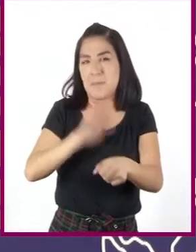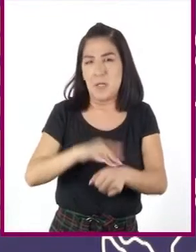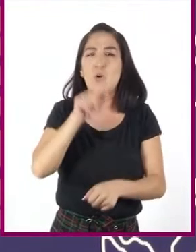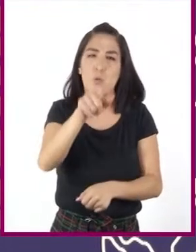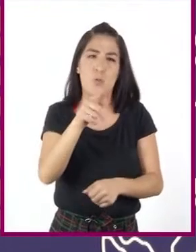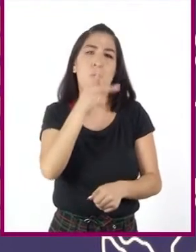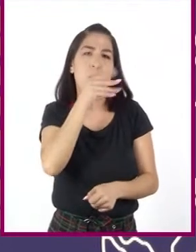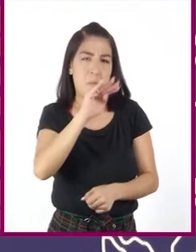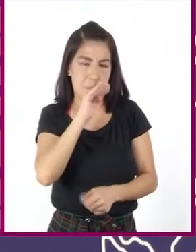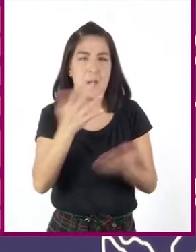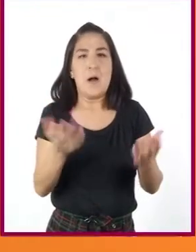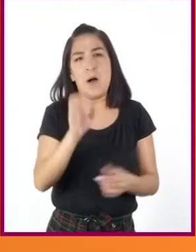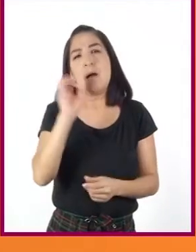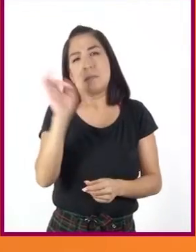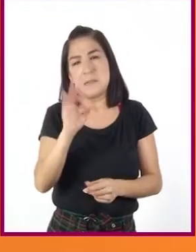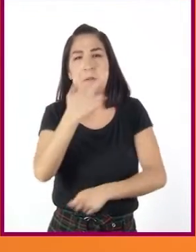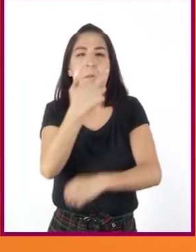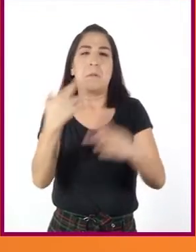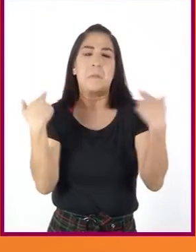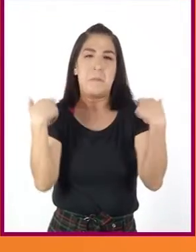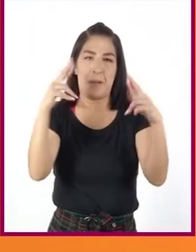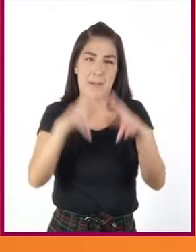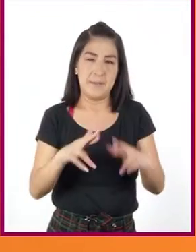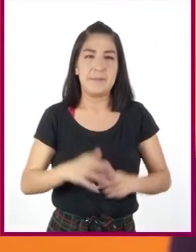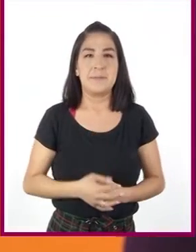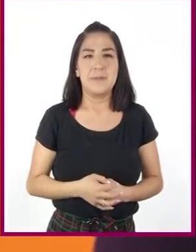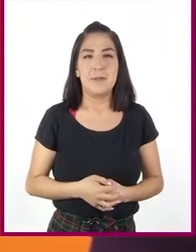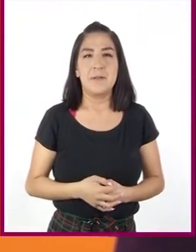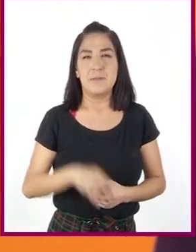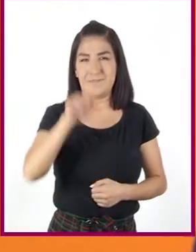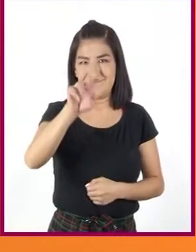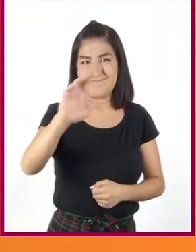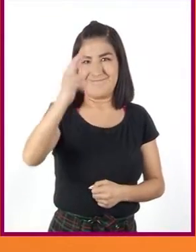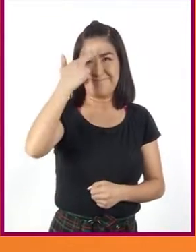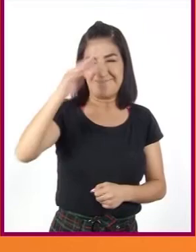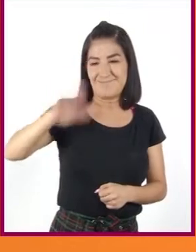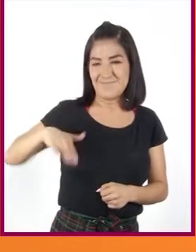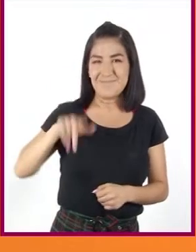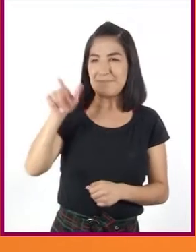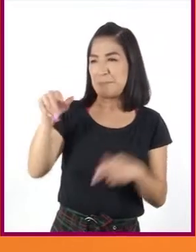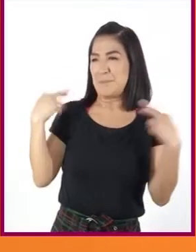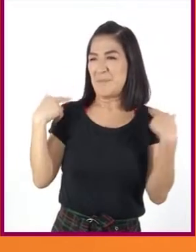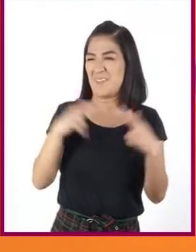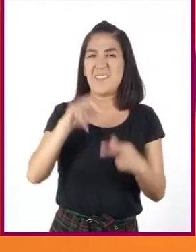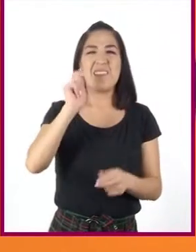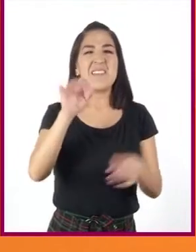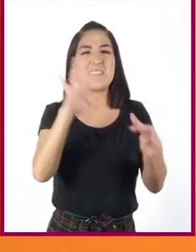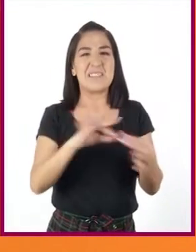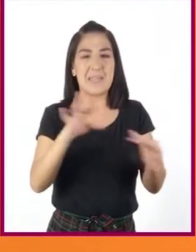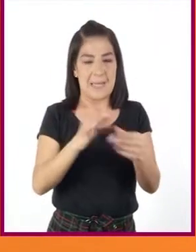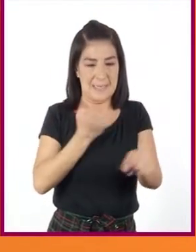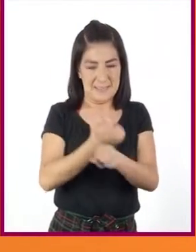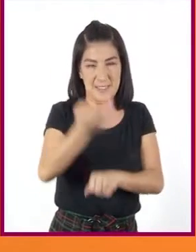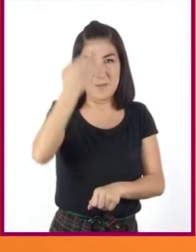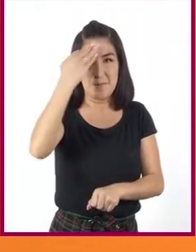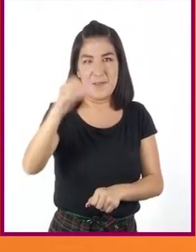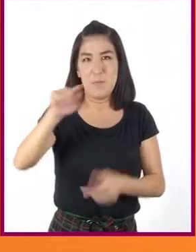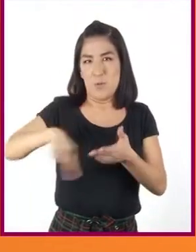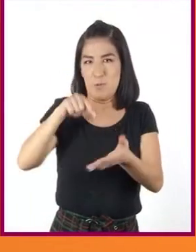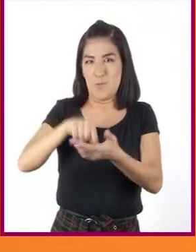su profesora o profesor. ¿Se acuerdan que hace un momento el profesor nos habló del estado del tiempo en